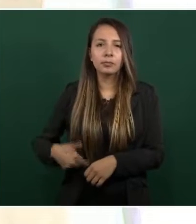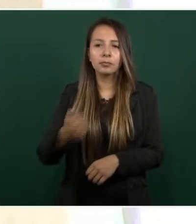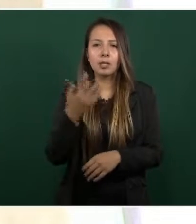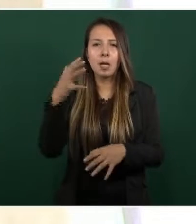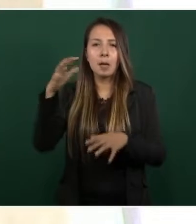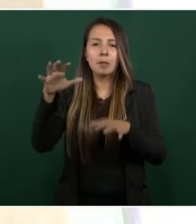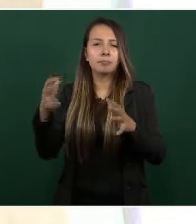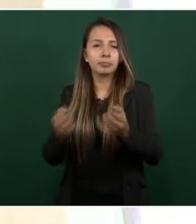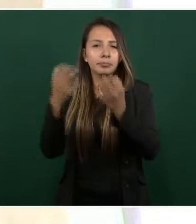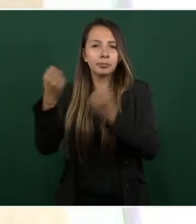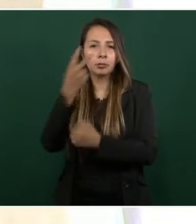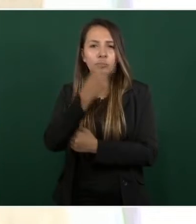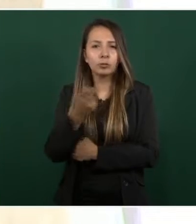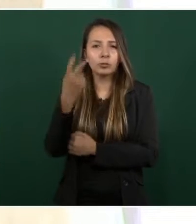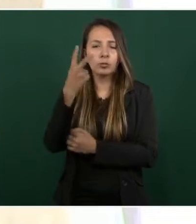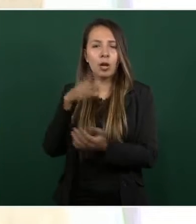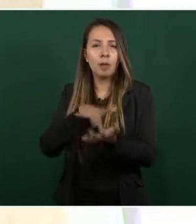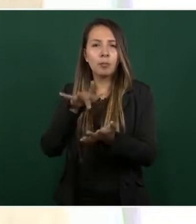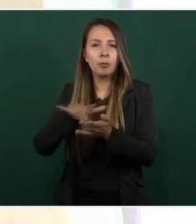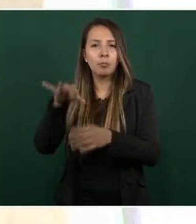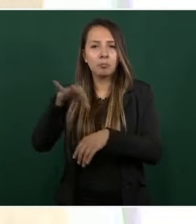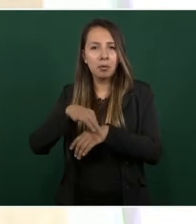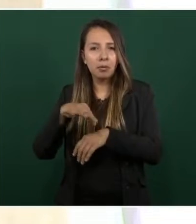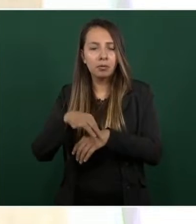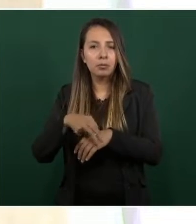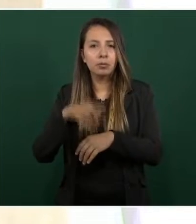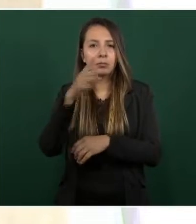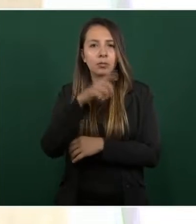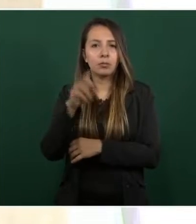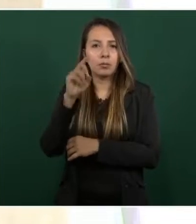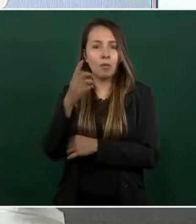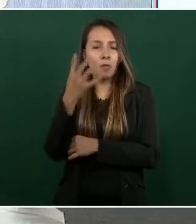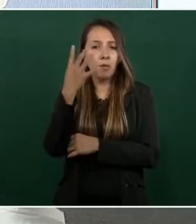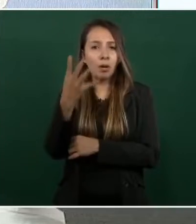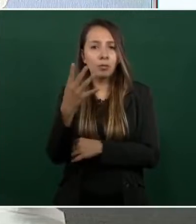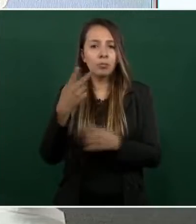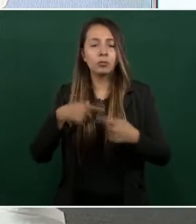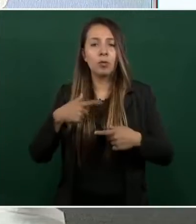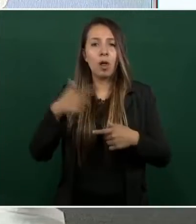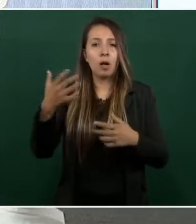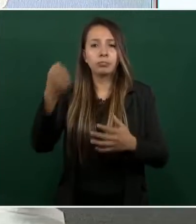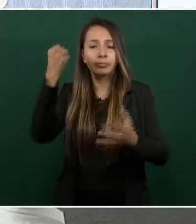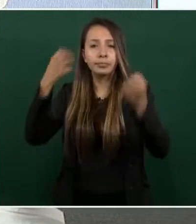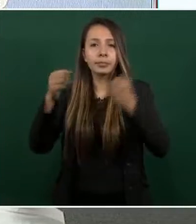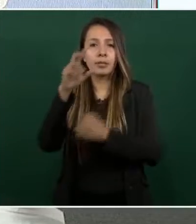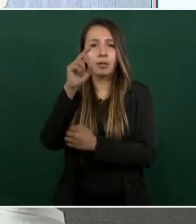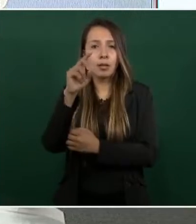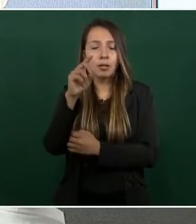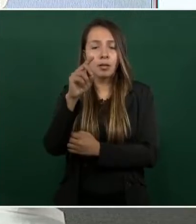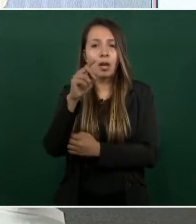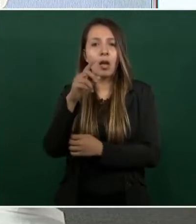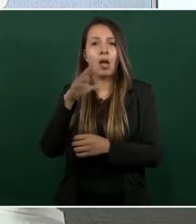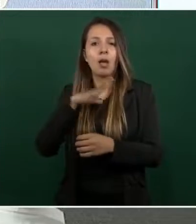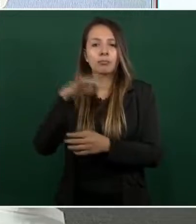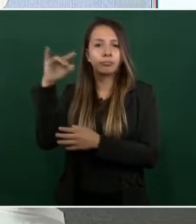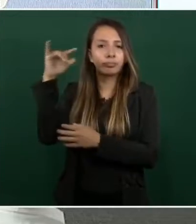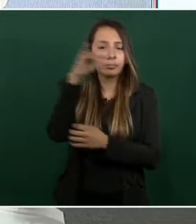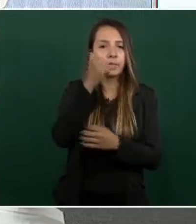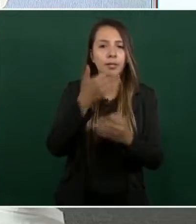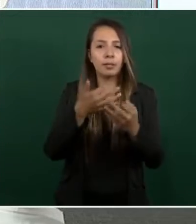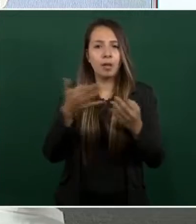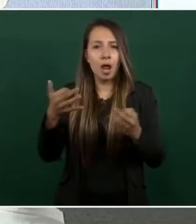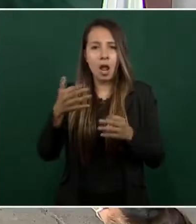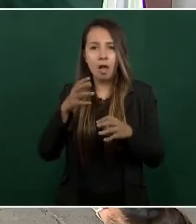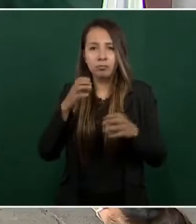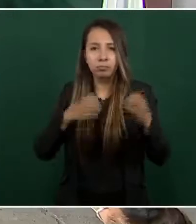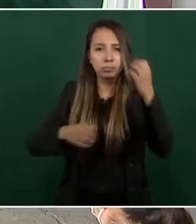apoyos médicos, 634, personas localizadas, 30, patrullajes marítimos, aéreos y terrestres,